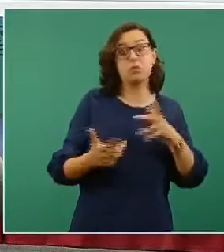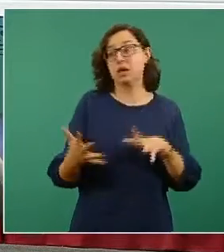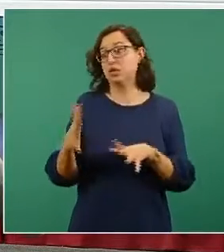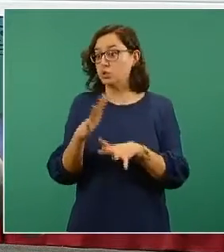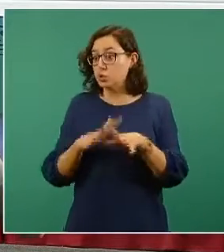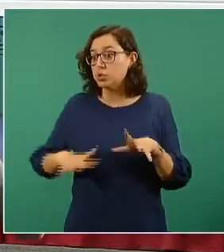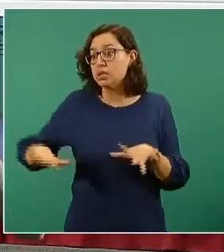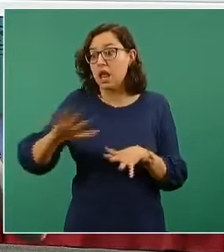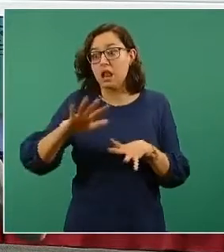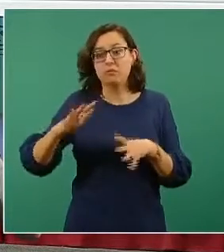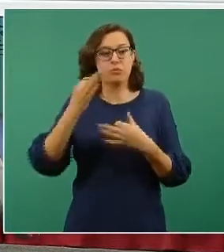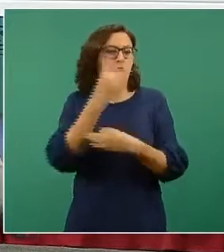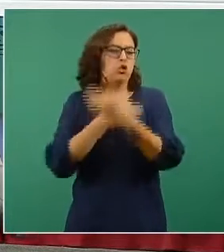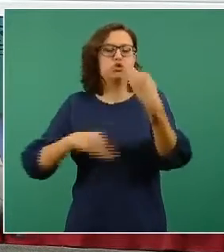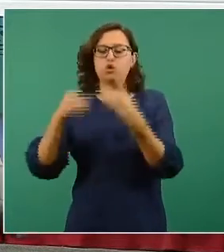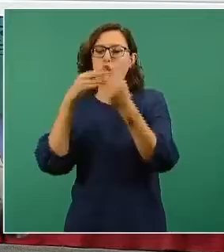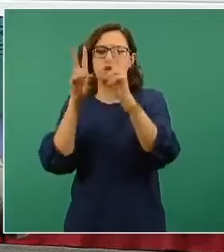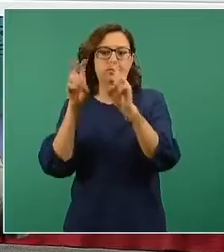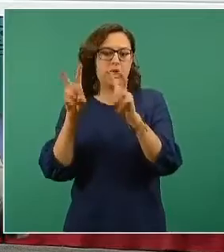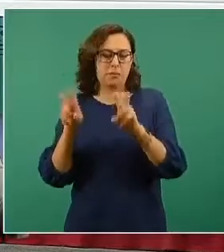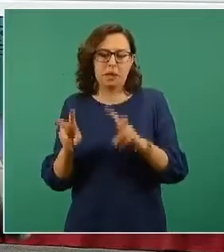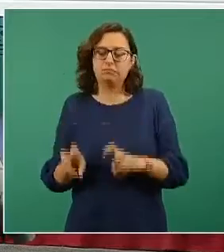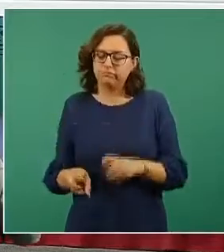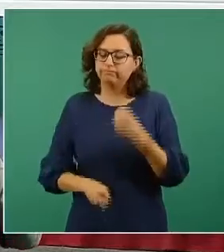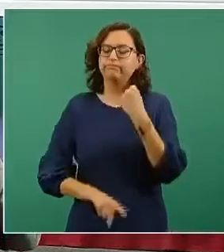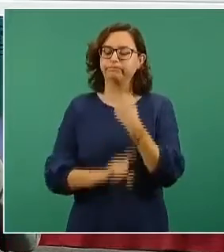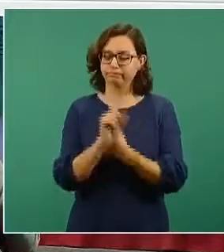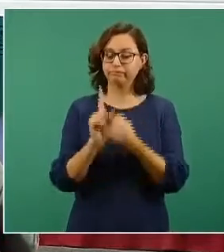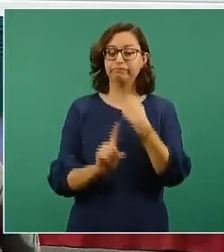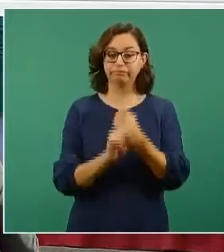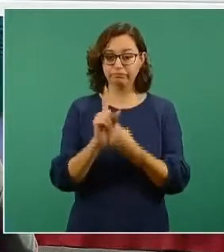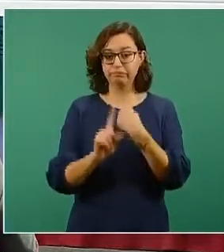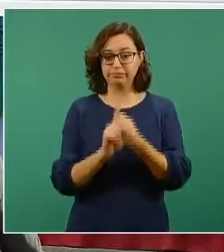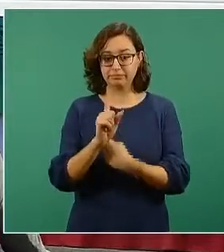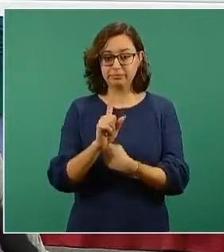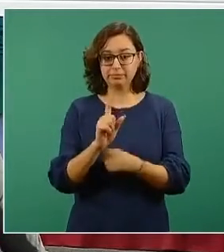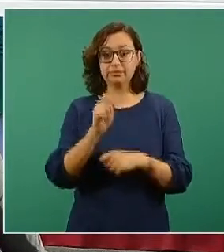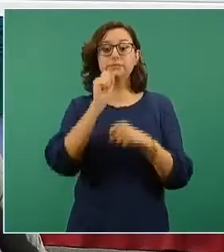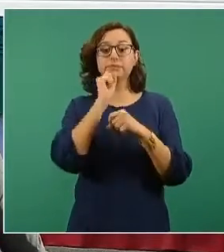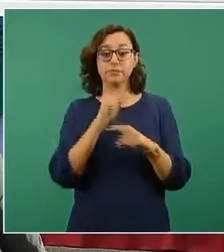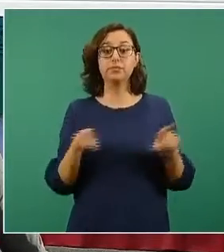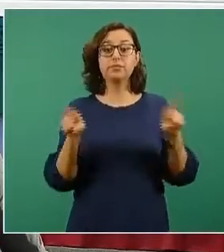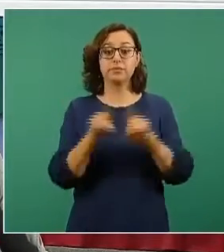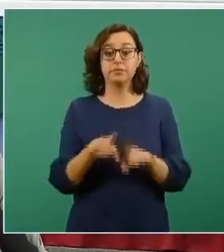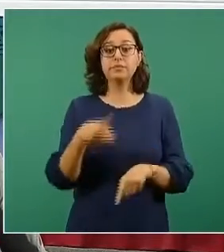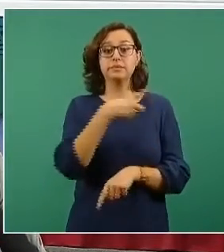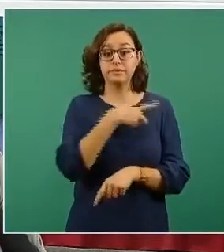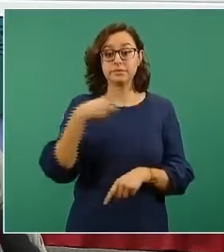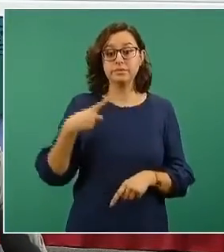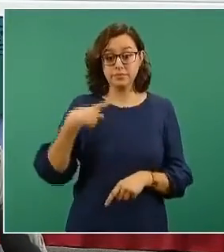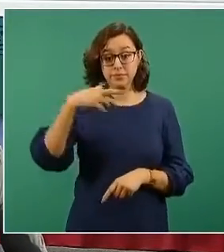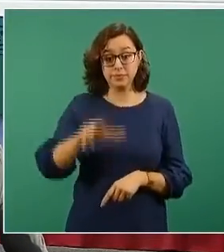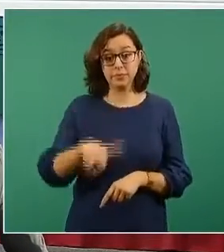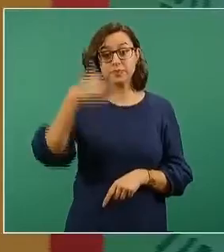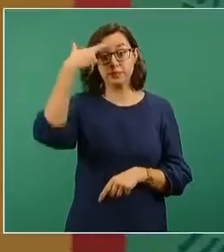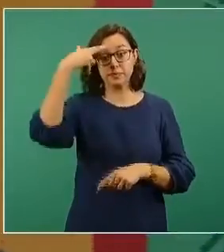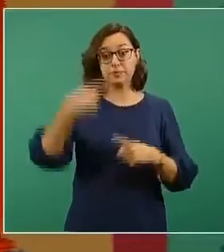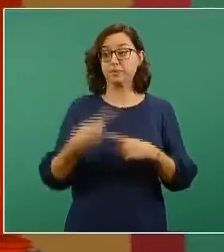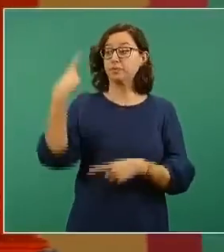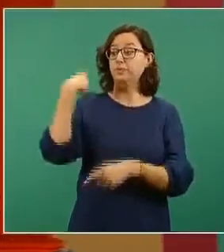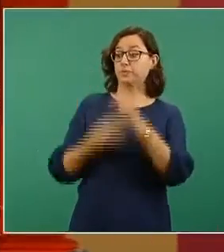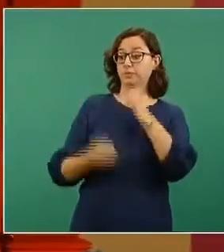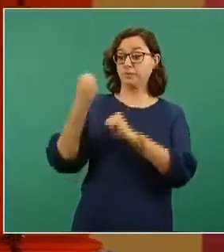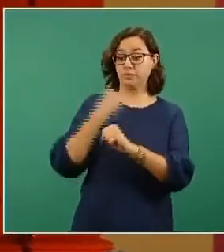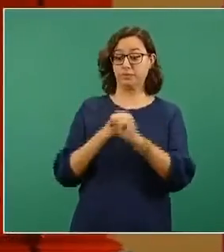social y en casi cualquier otro aspecto. Recordarán también que cuando hicimos la Jornada Nacional de Sana